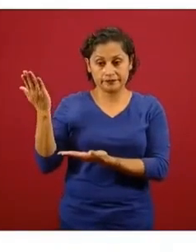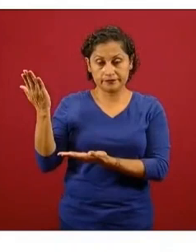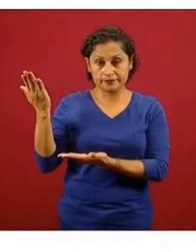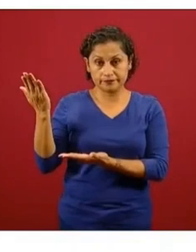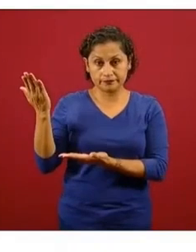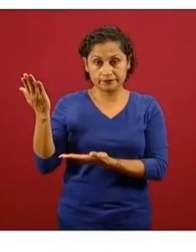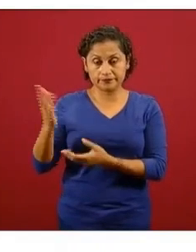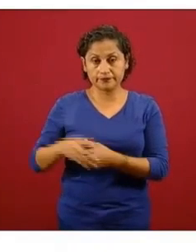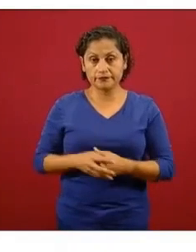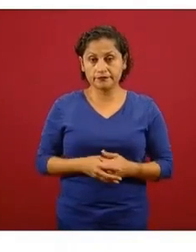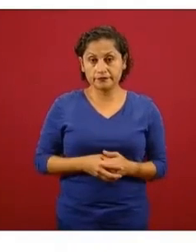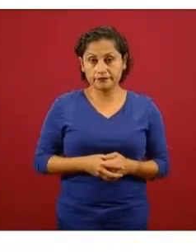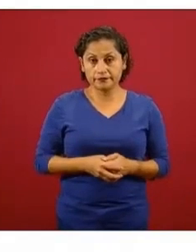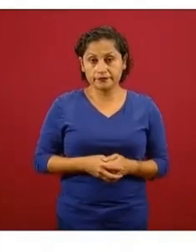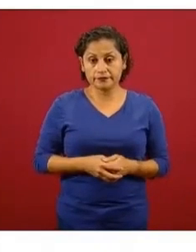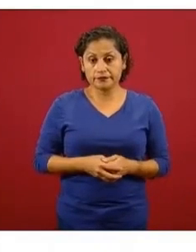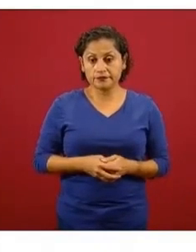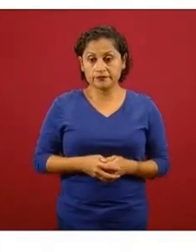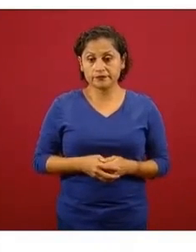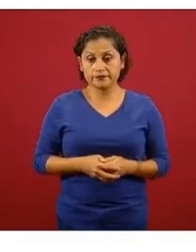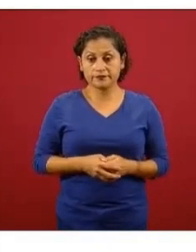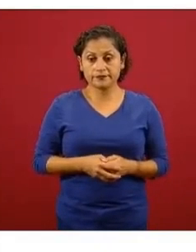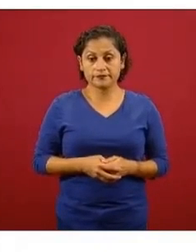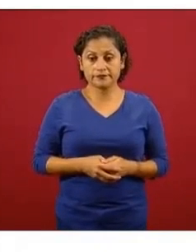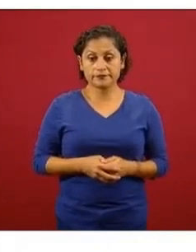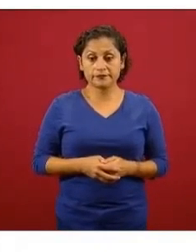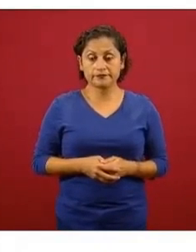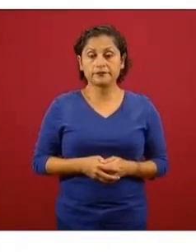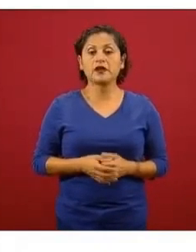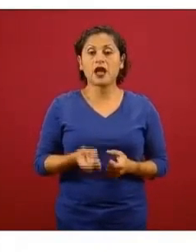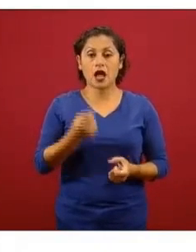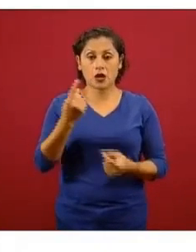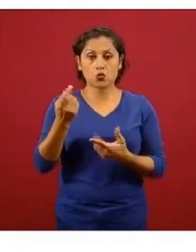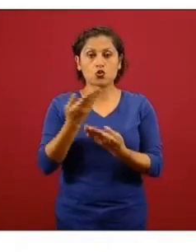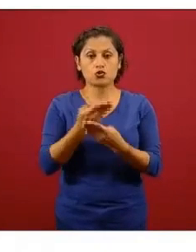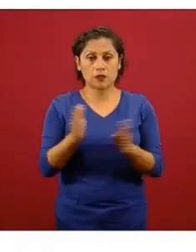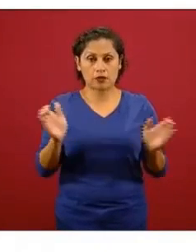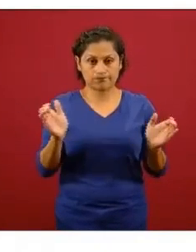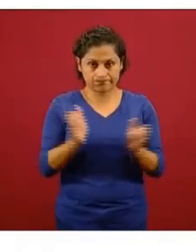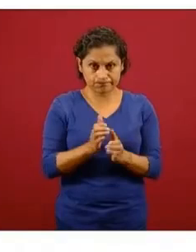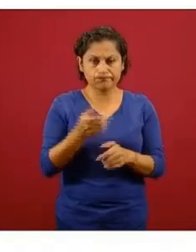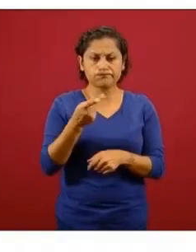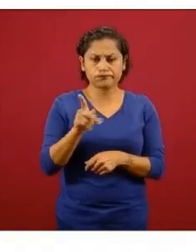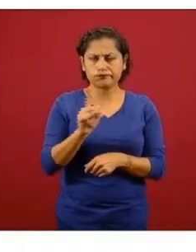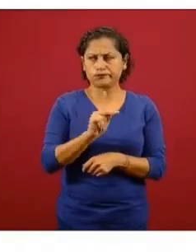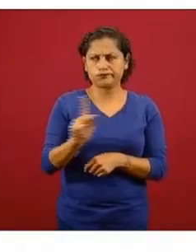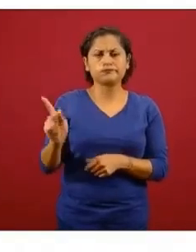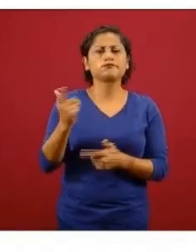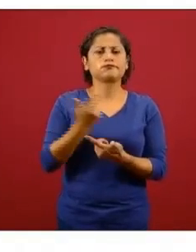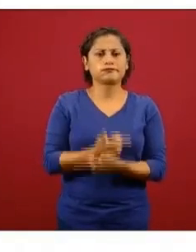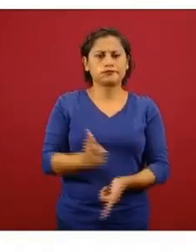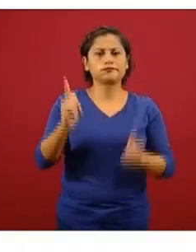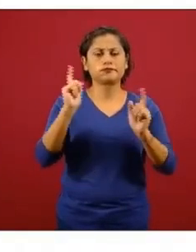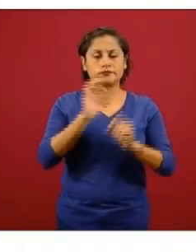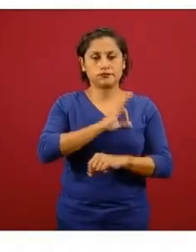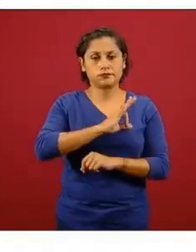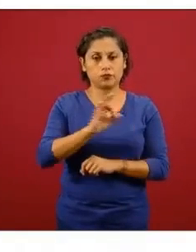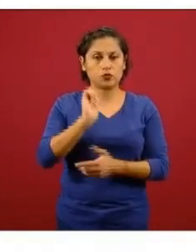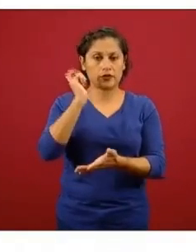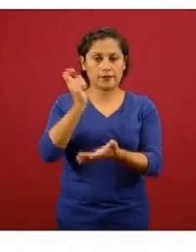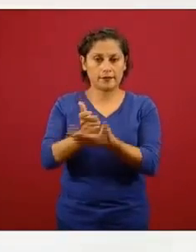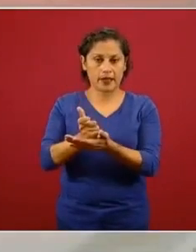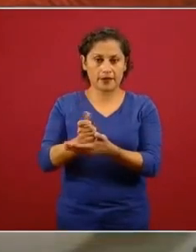con algún tipo de operación o tamaño más pequeño, pero que pertenecen al sistema financiero, y en todos ellos se puede realizar el pago en las